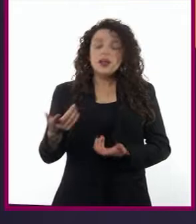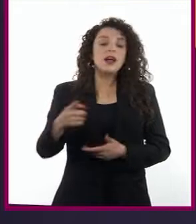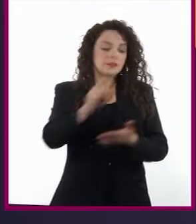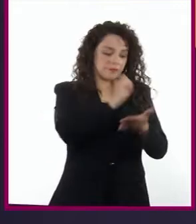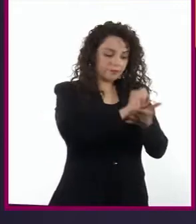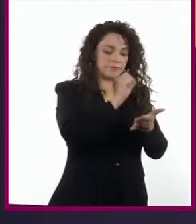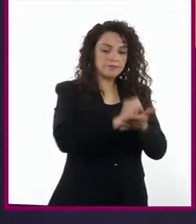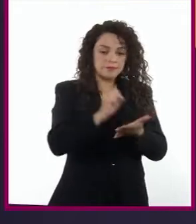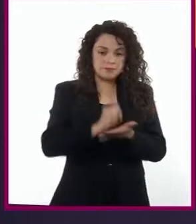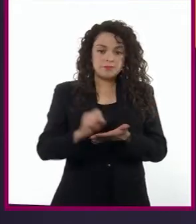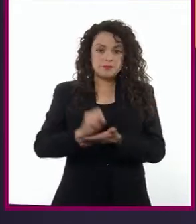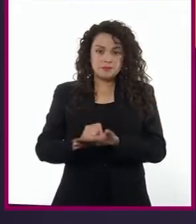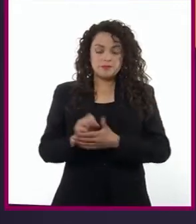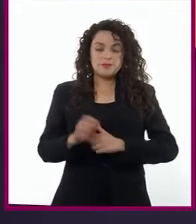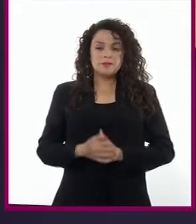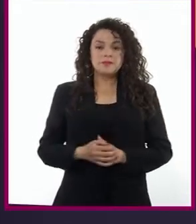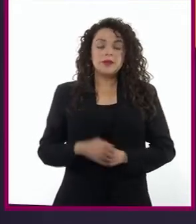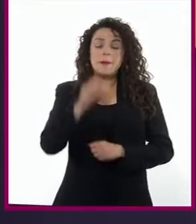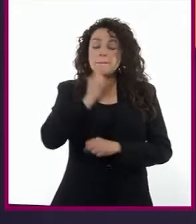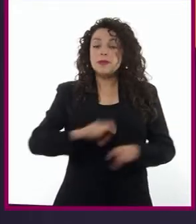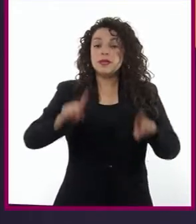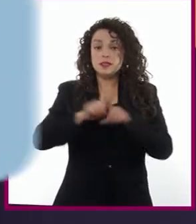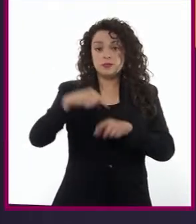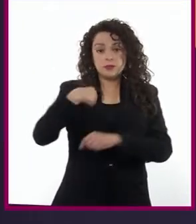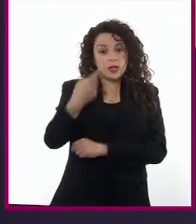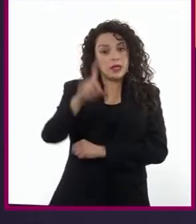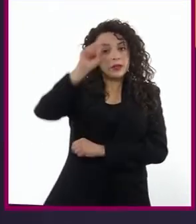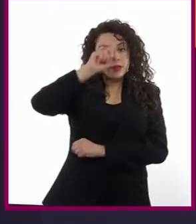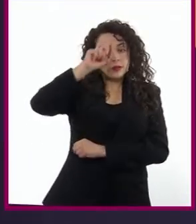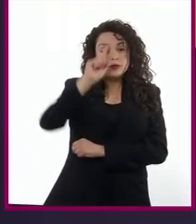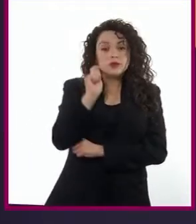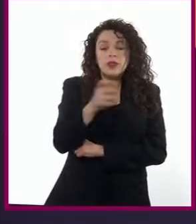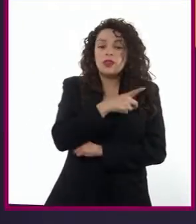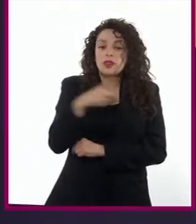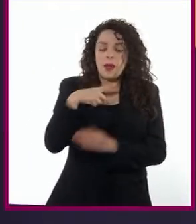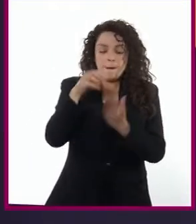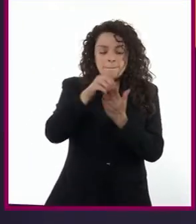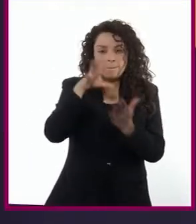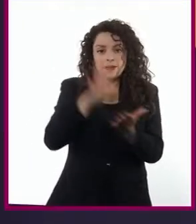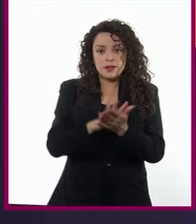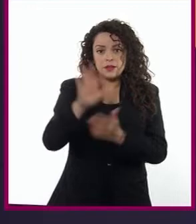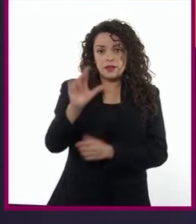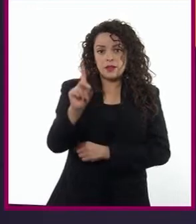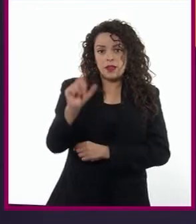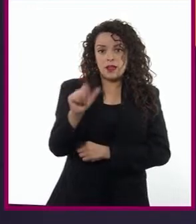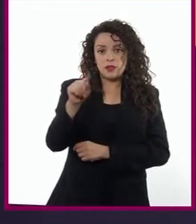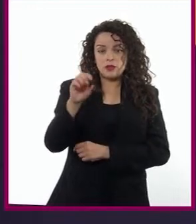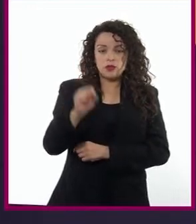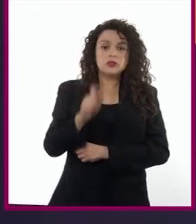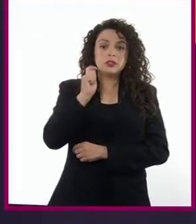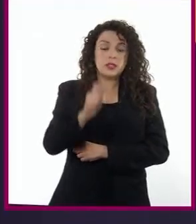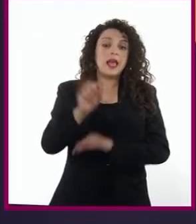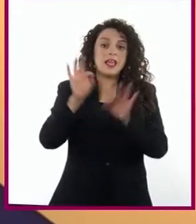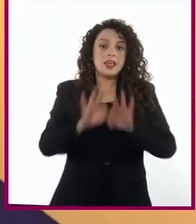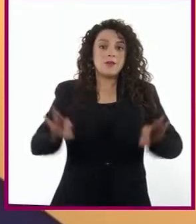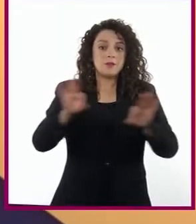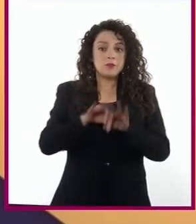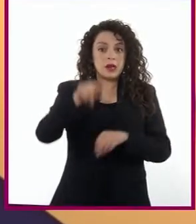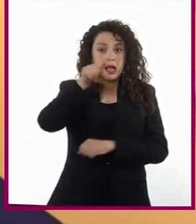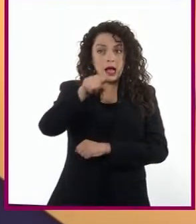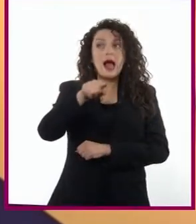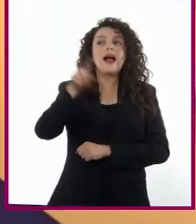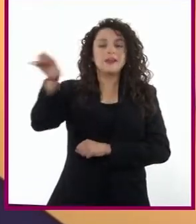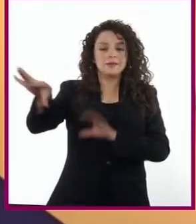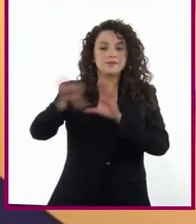los planteamientos dados. También les aconsejamos que anoten los datos o definiciones que consideren relevantes. El